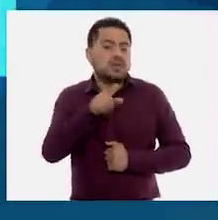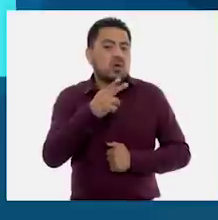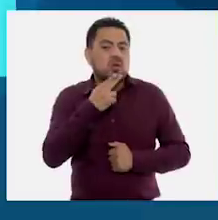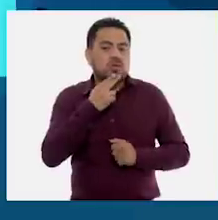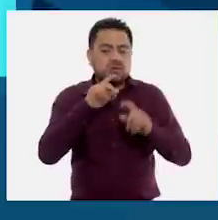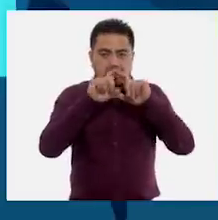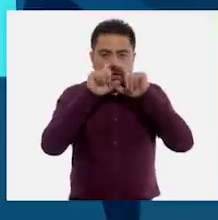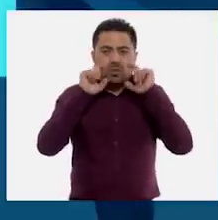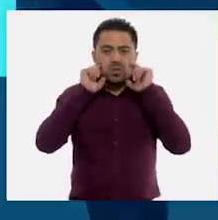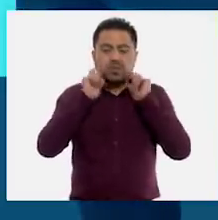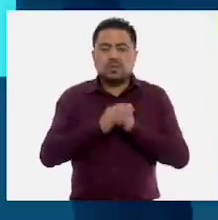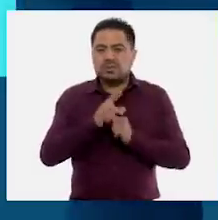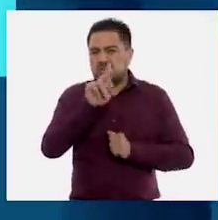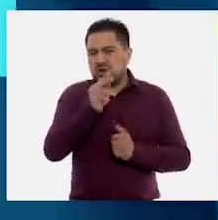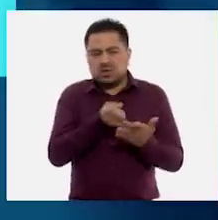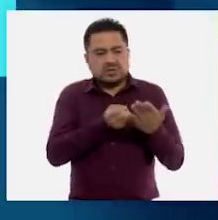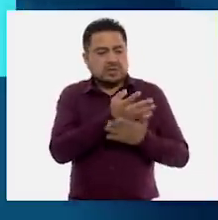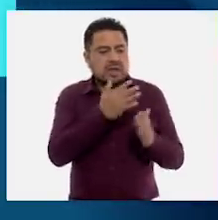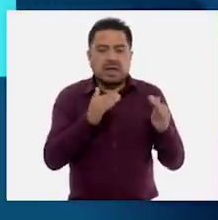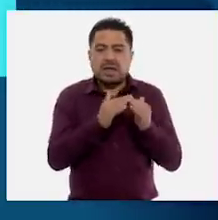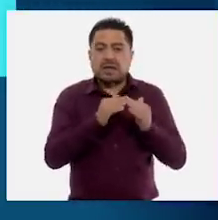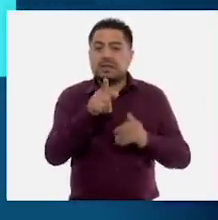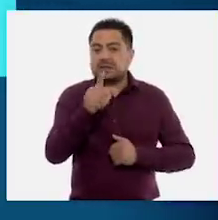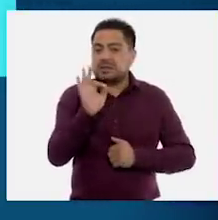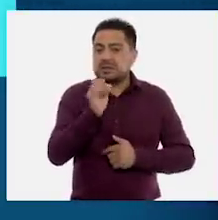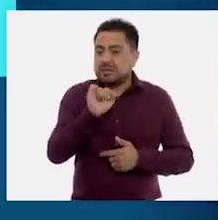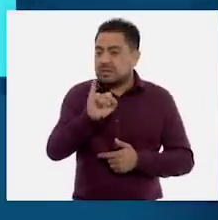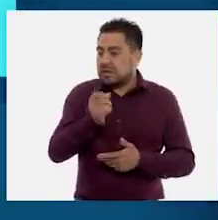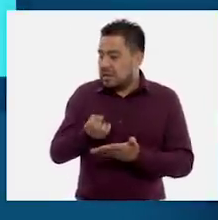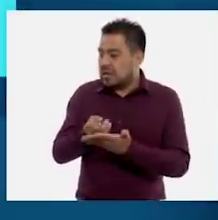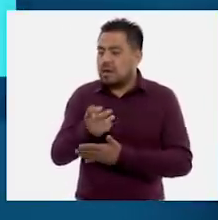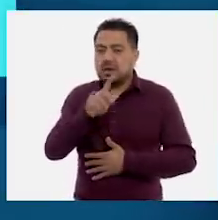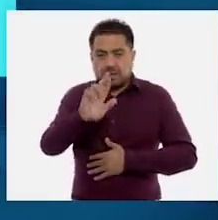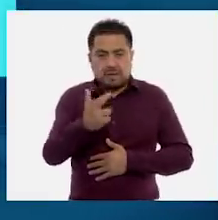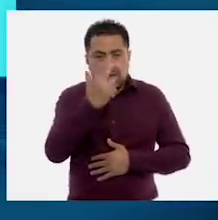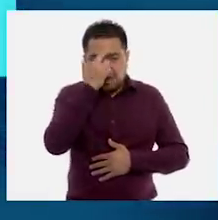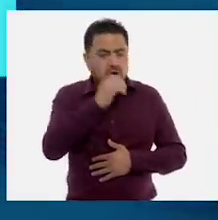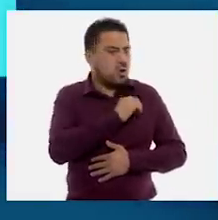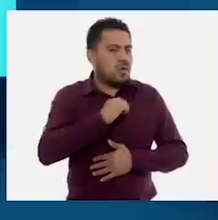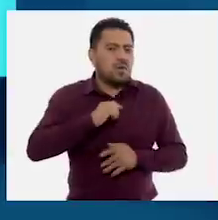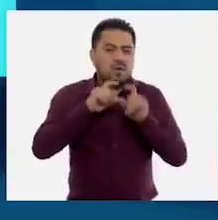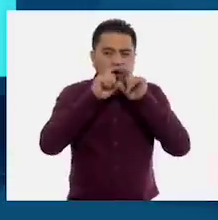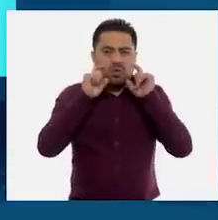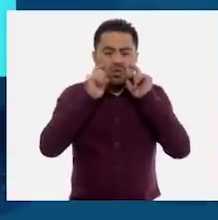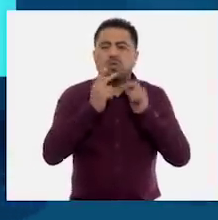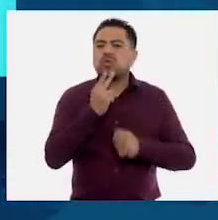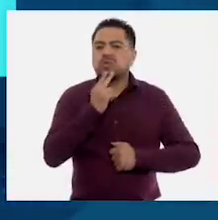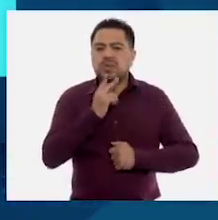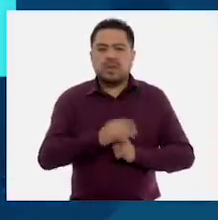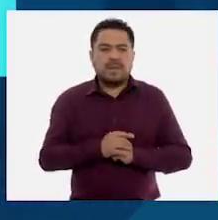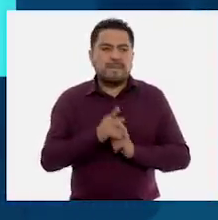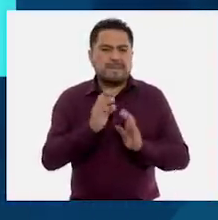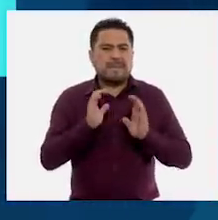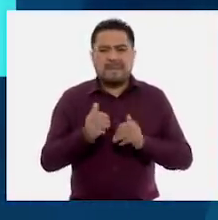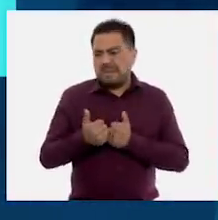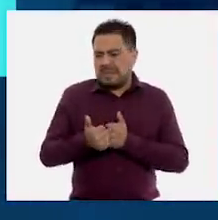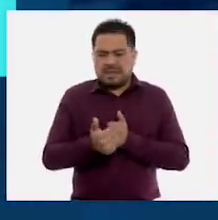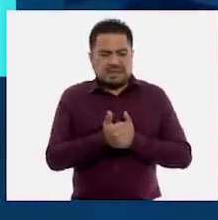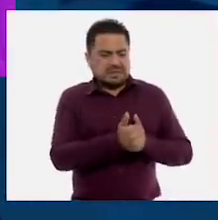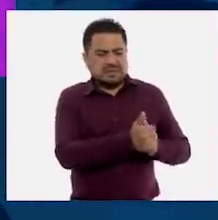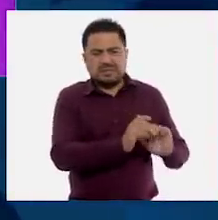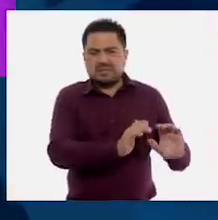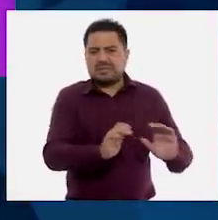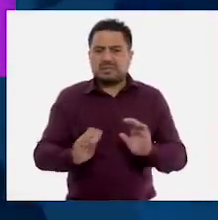Utiliza cubrebocas. No salgas de casa y si tienes que hacerlo, recuerda que es obligatorio utilizarlo. Mantén la sana